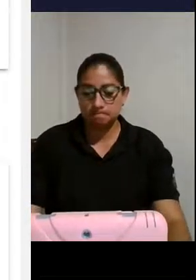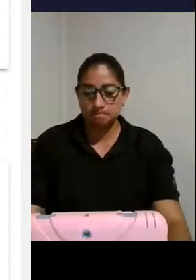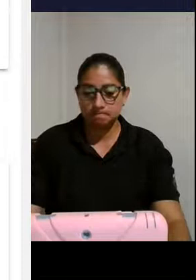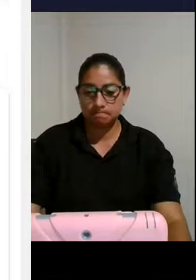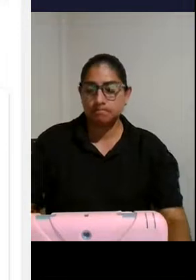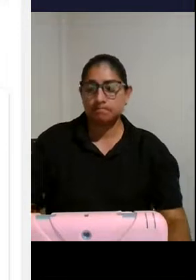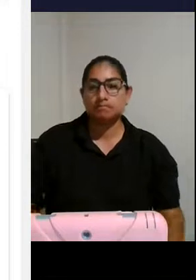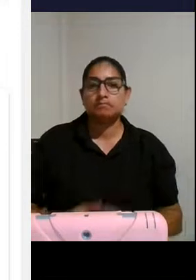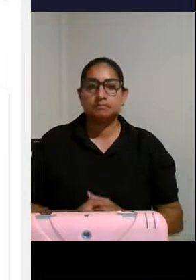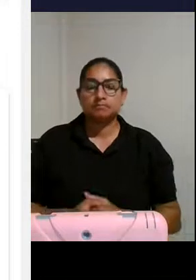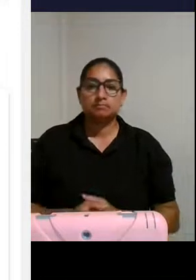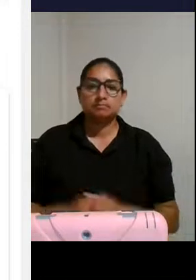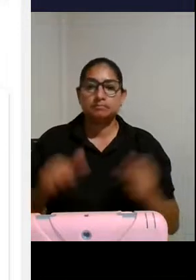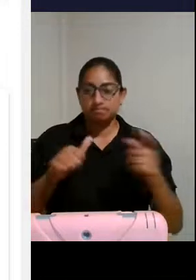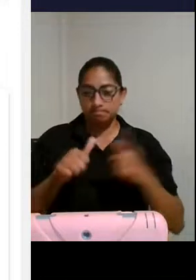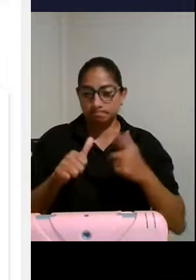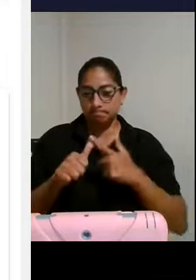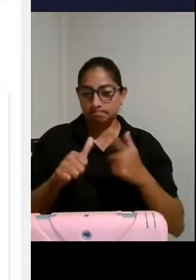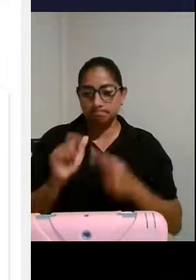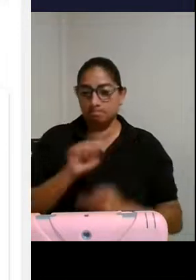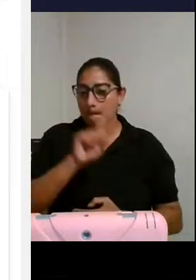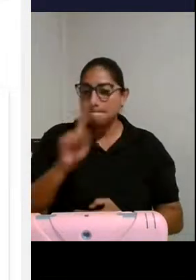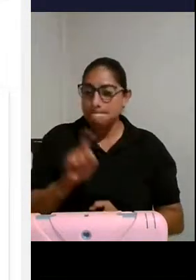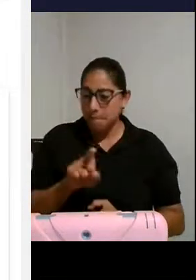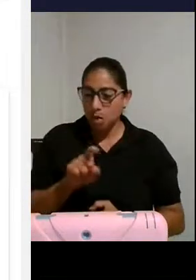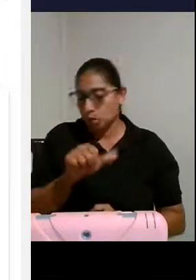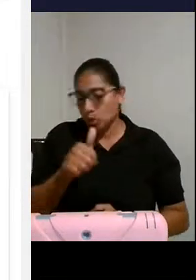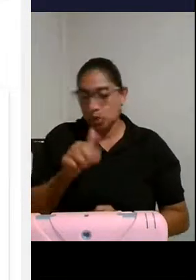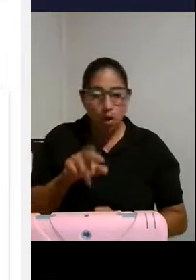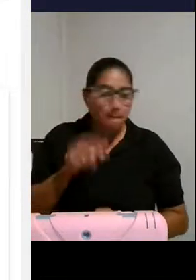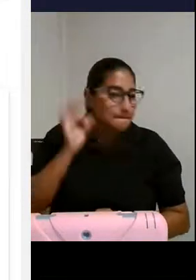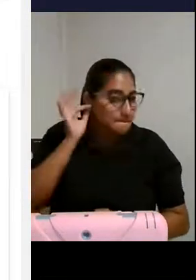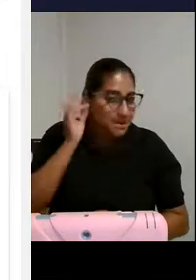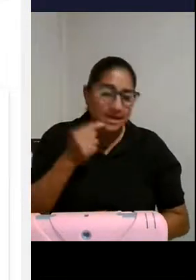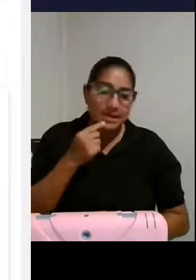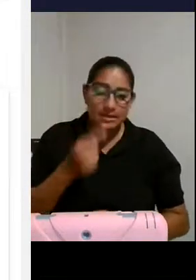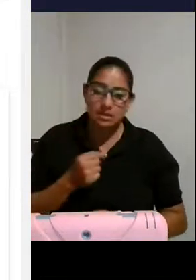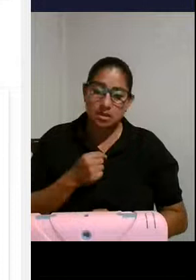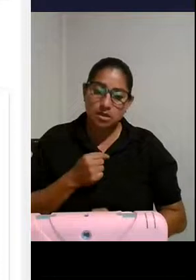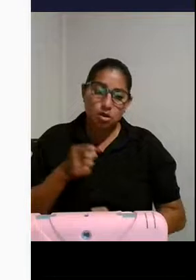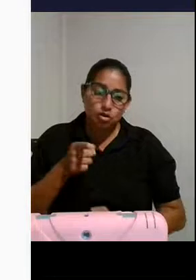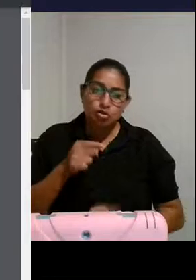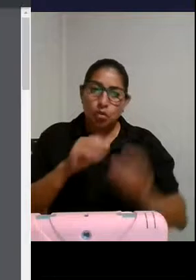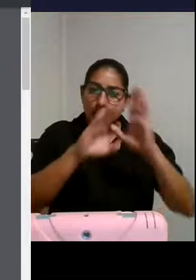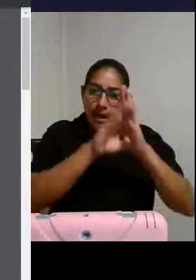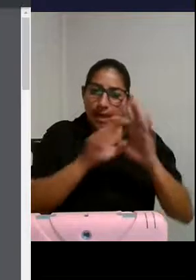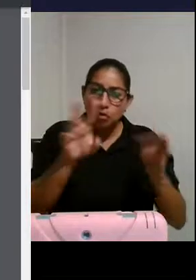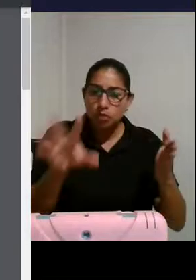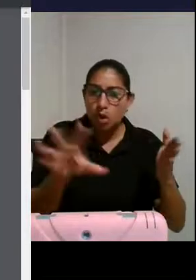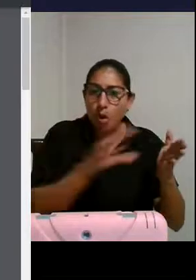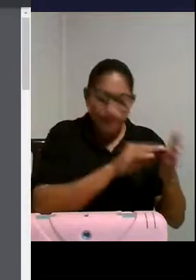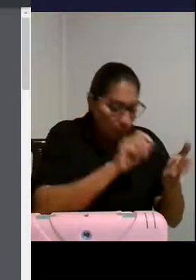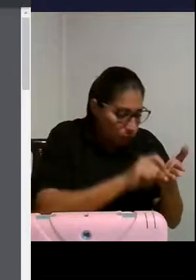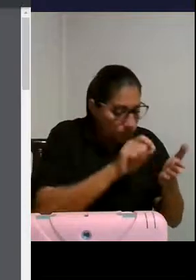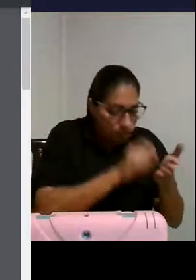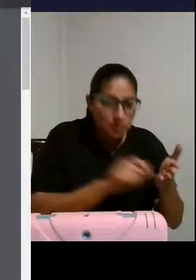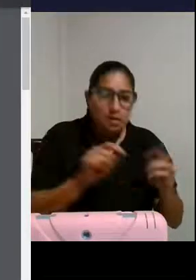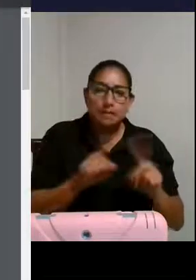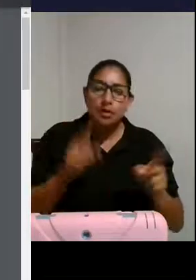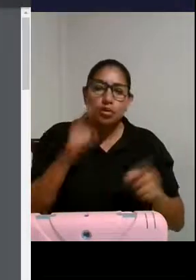Listo, una consulta. Es que nada más para confirmar, porque estaba Ujú. siguiendo el ejemplo. Entonces, yo